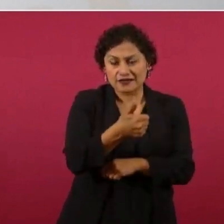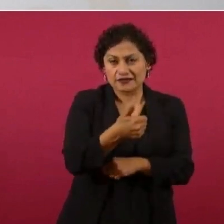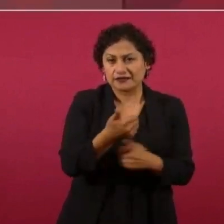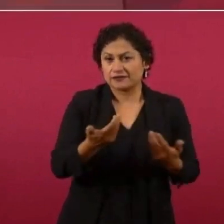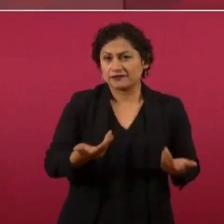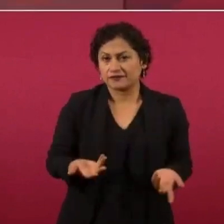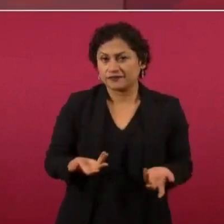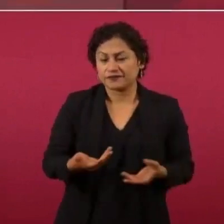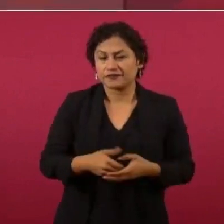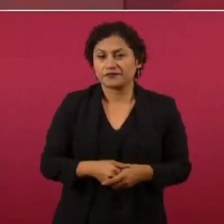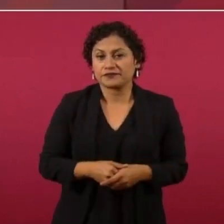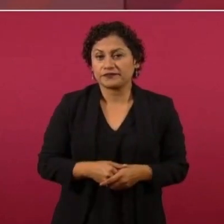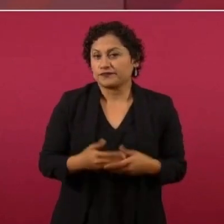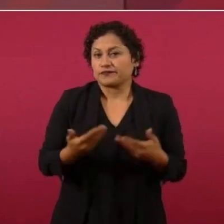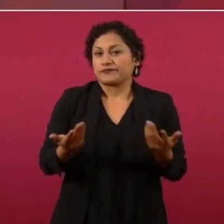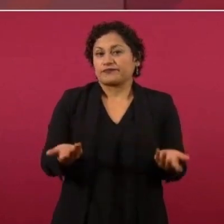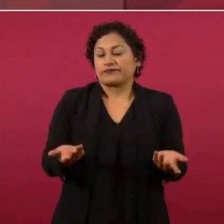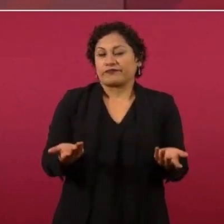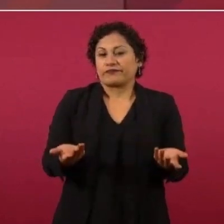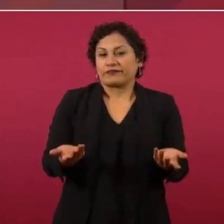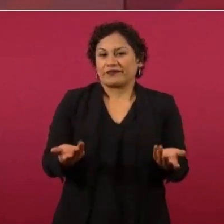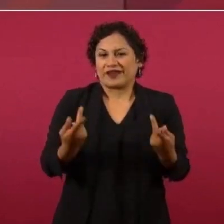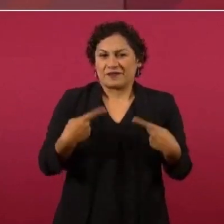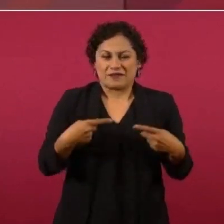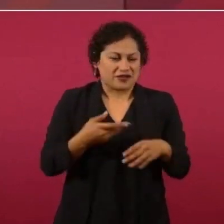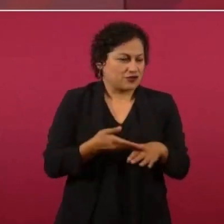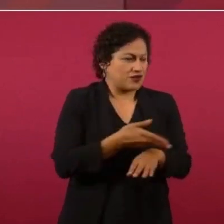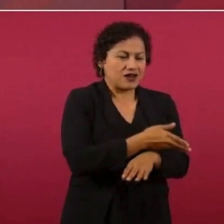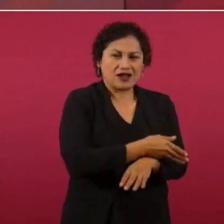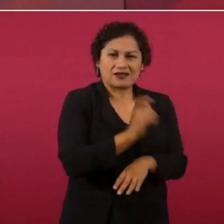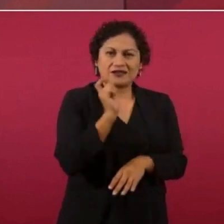gente sin autoridad moral,